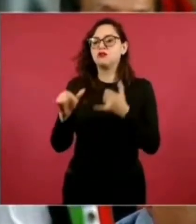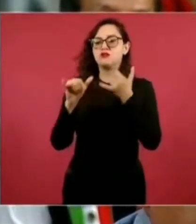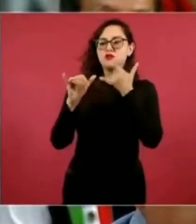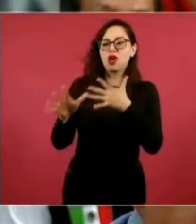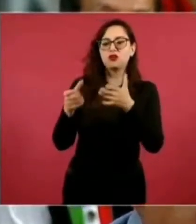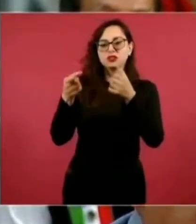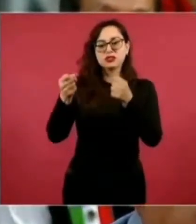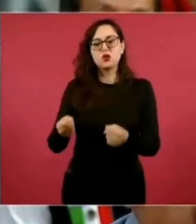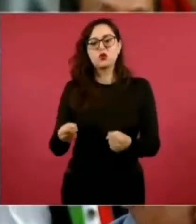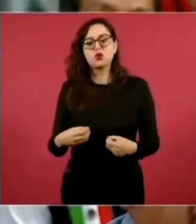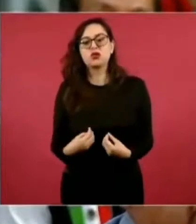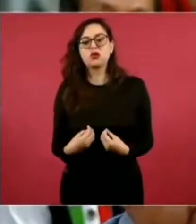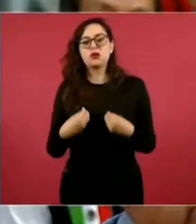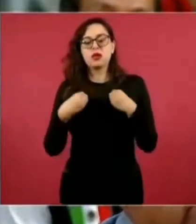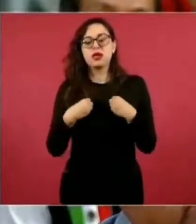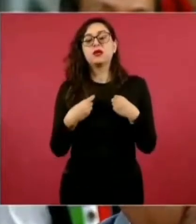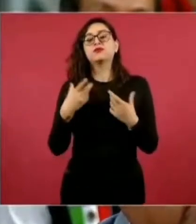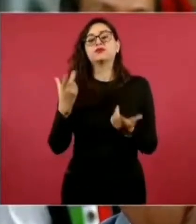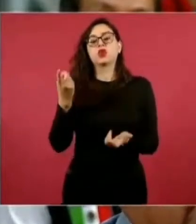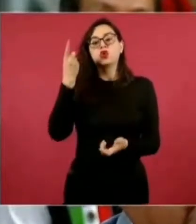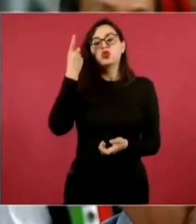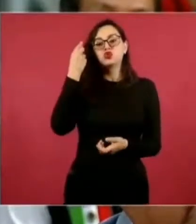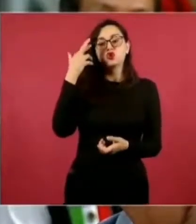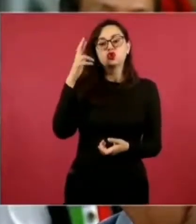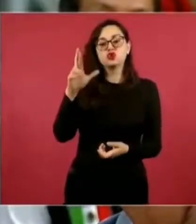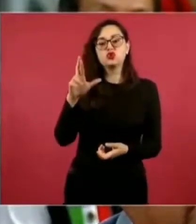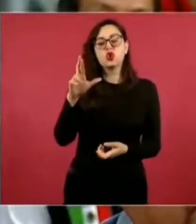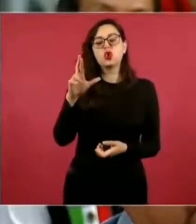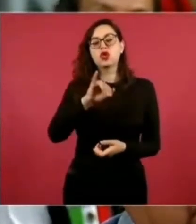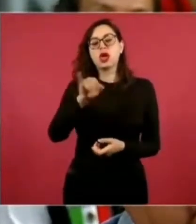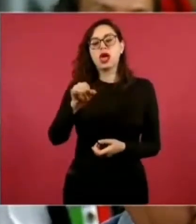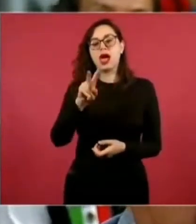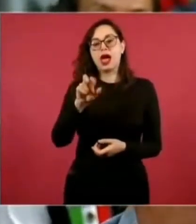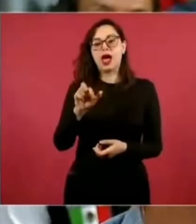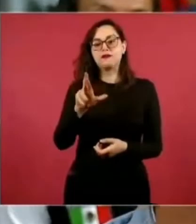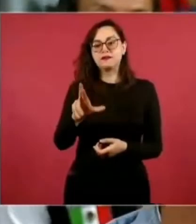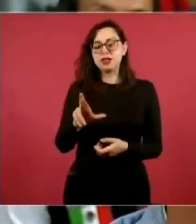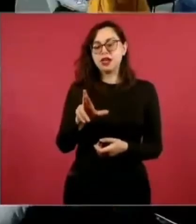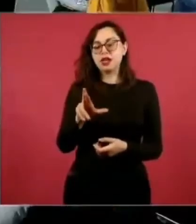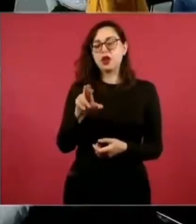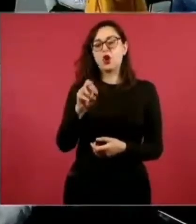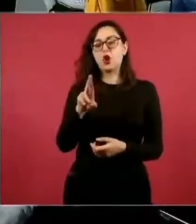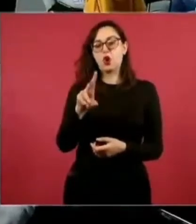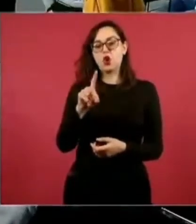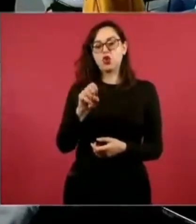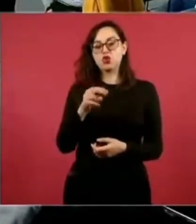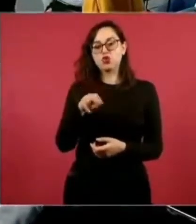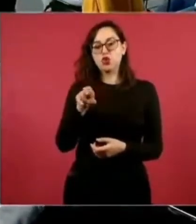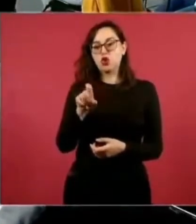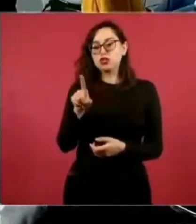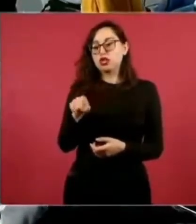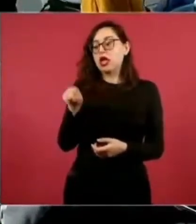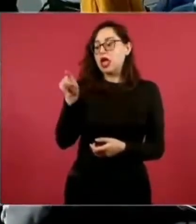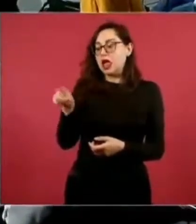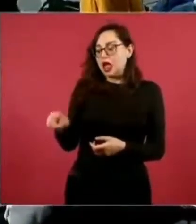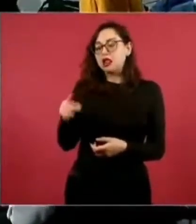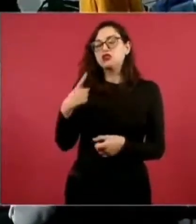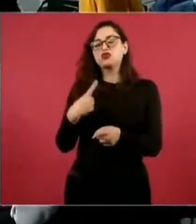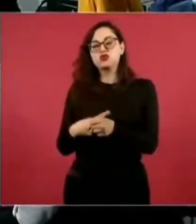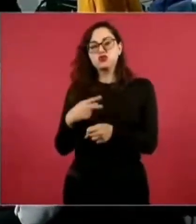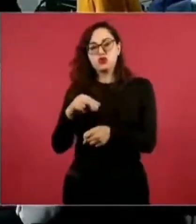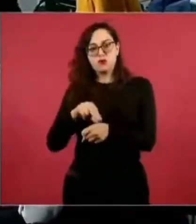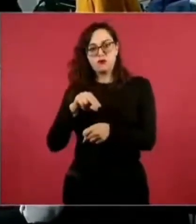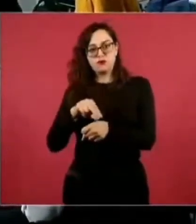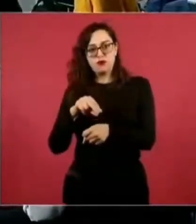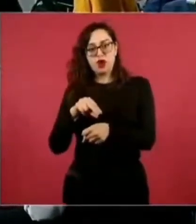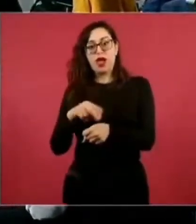de ellos es el del doctor Javier Ordóñez, que él era médico, murió durante el COVID en el 20 y